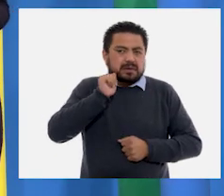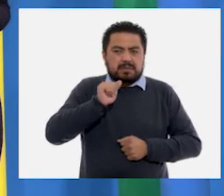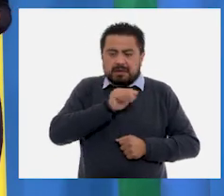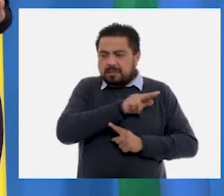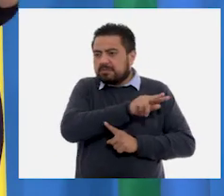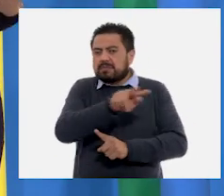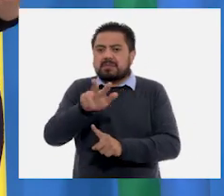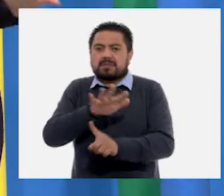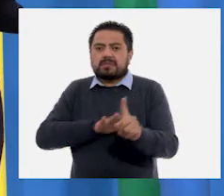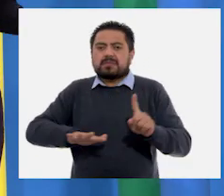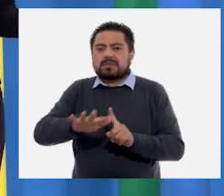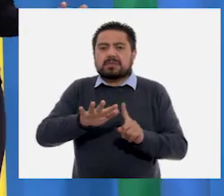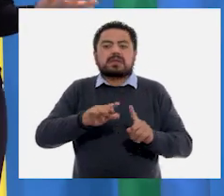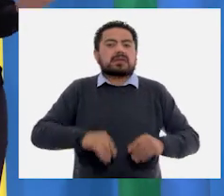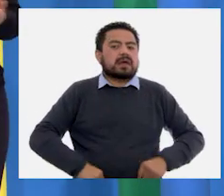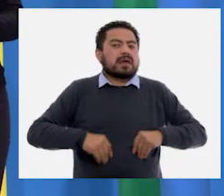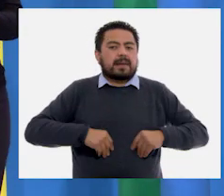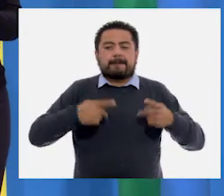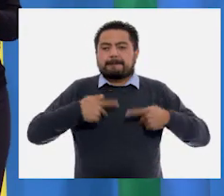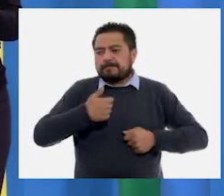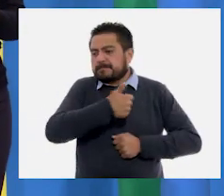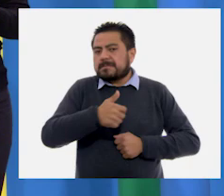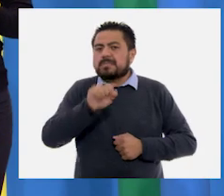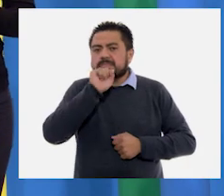desde luego, las formas de vida de la gente.